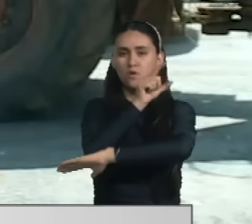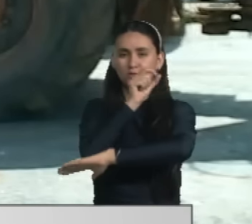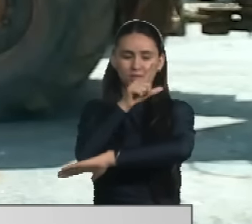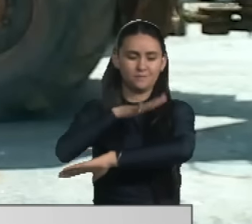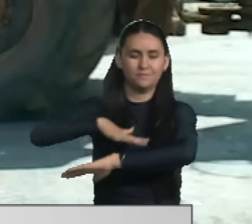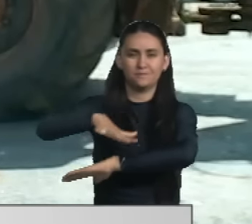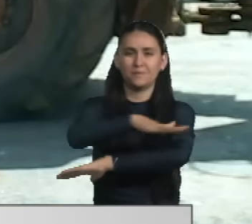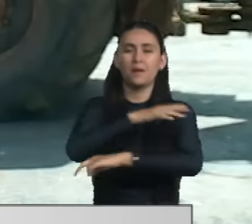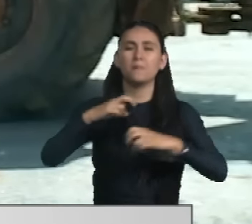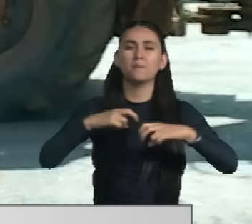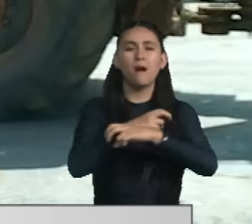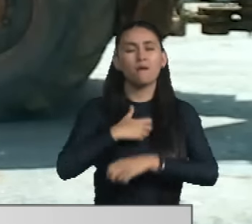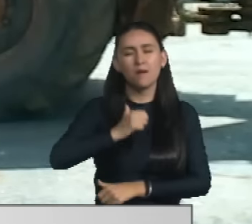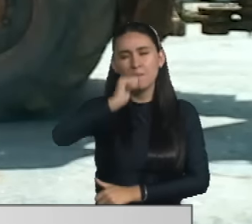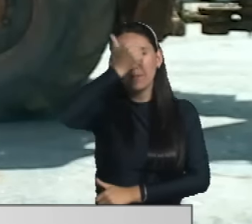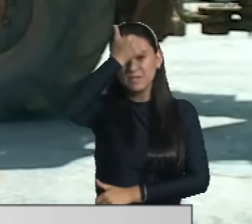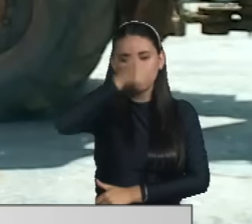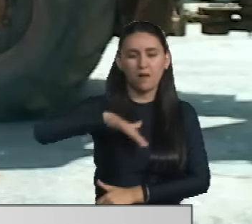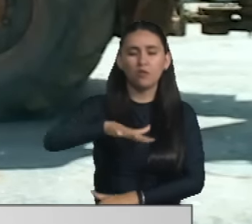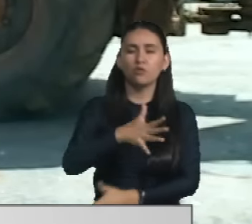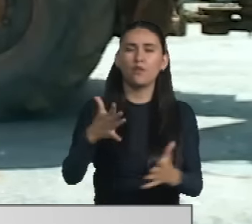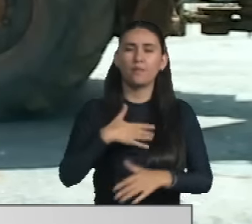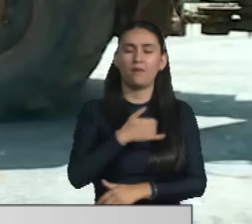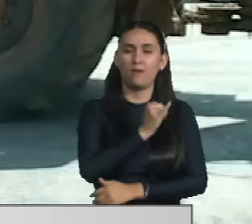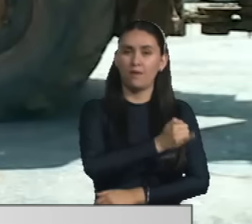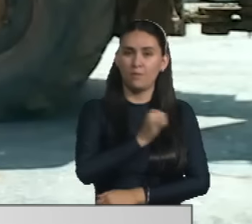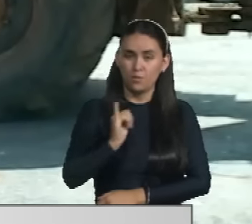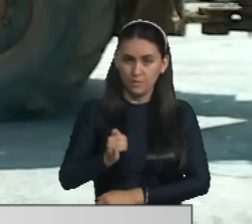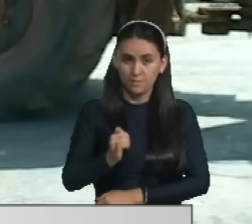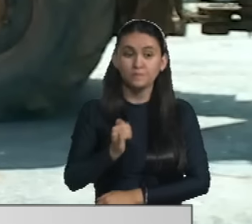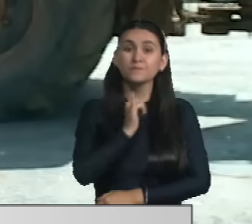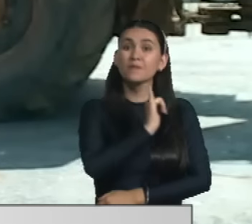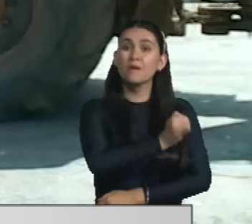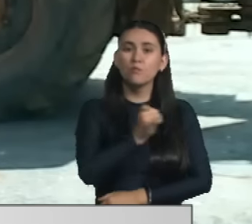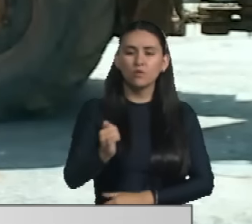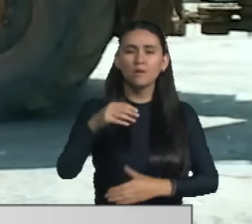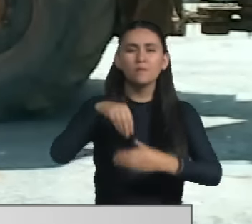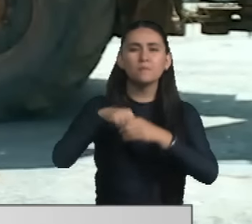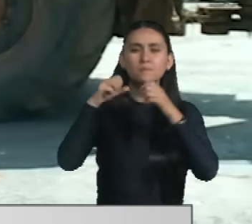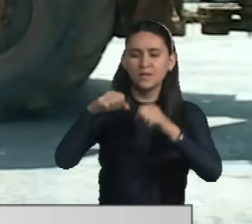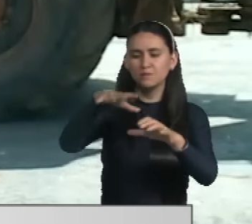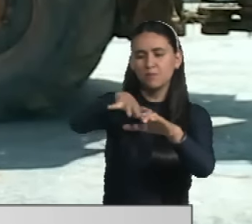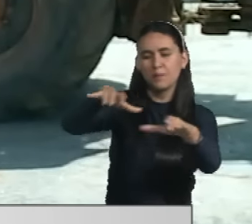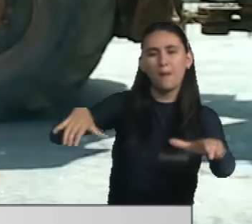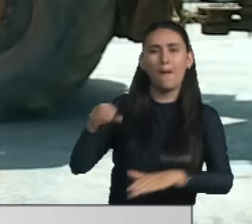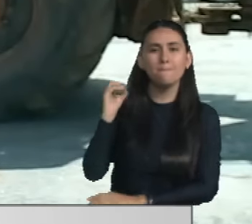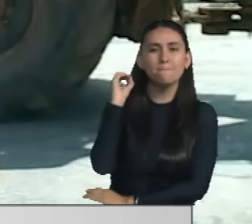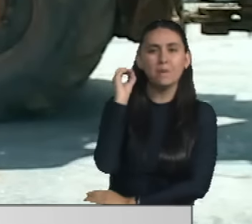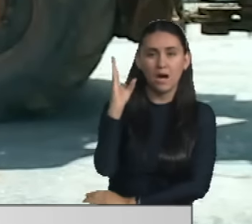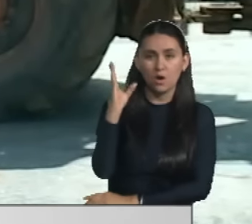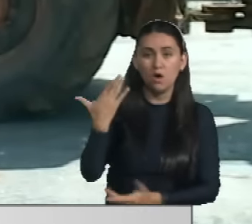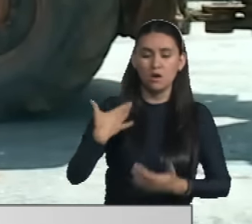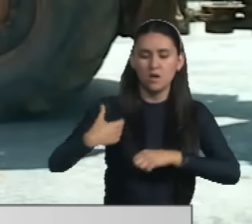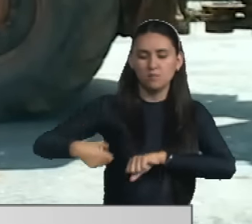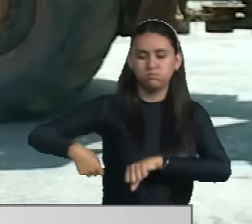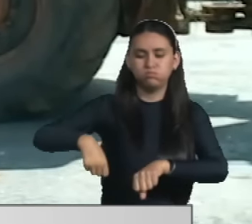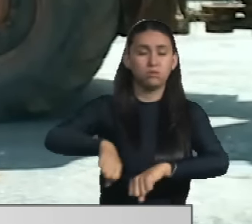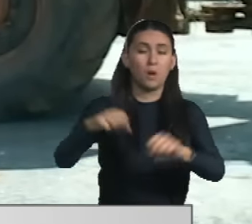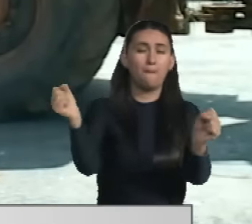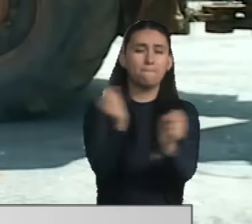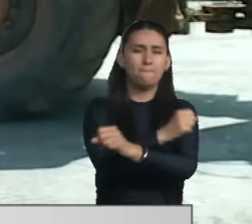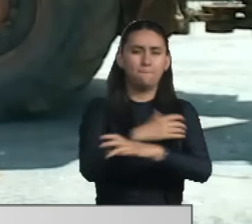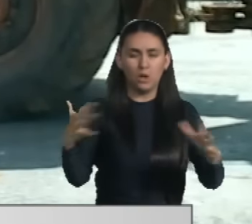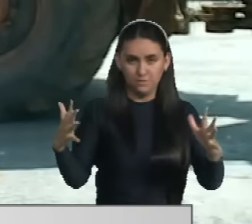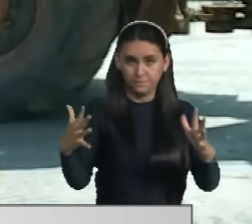del parque principal del municipio de Jamundí, exactamente en el sector bancario donde fue detonada esta motobomba en las últimas